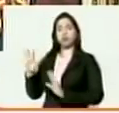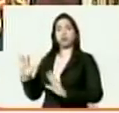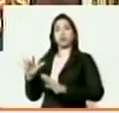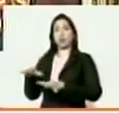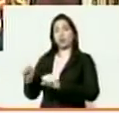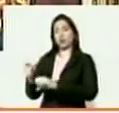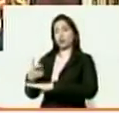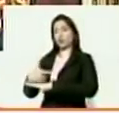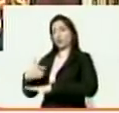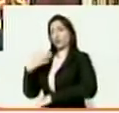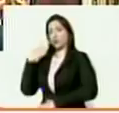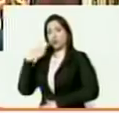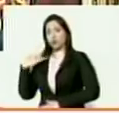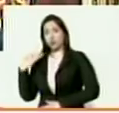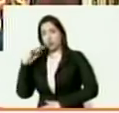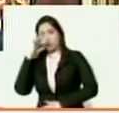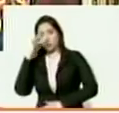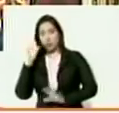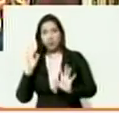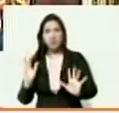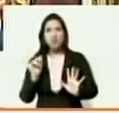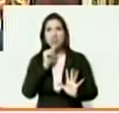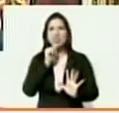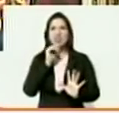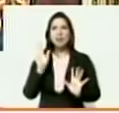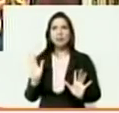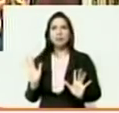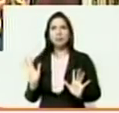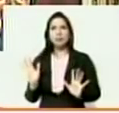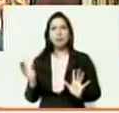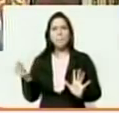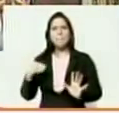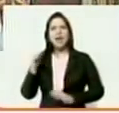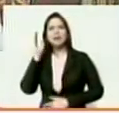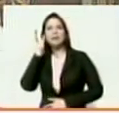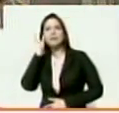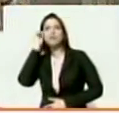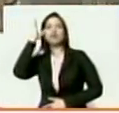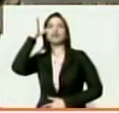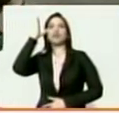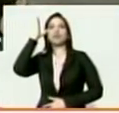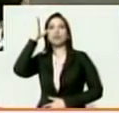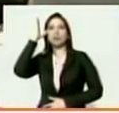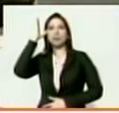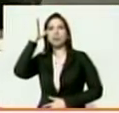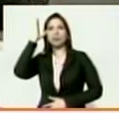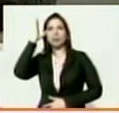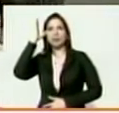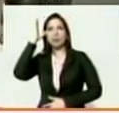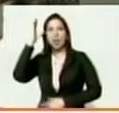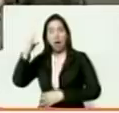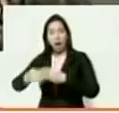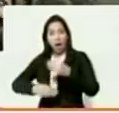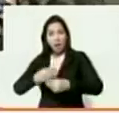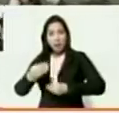gobernantes es quién es más capaz de aplicar